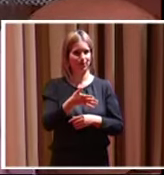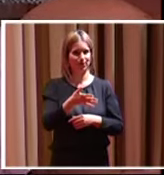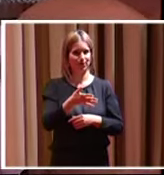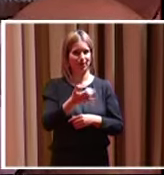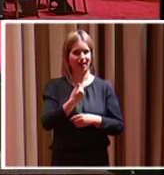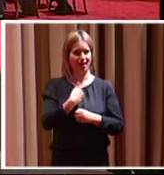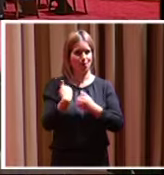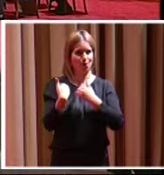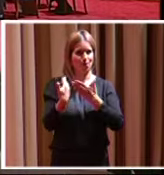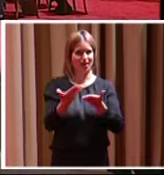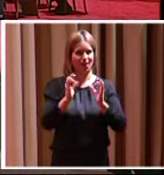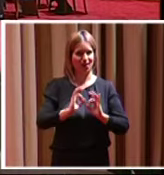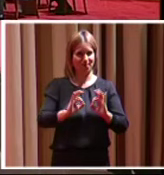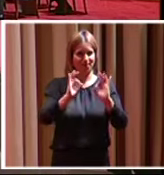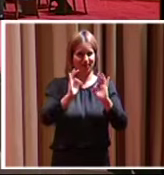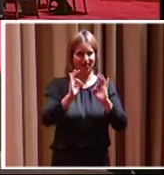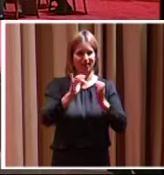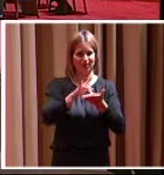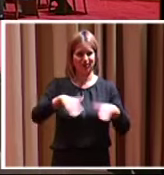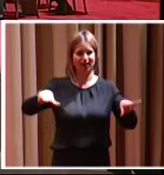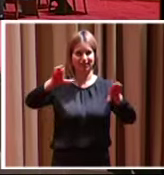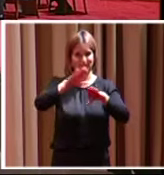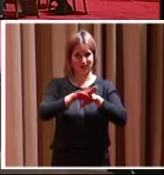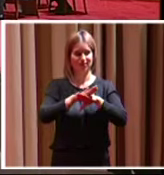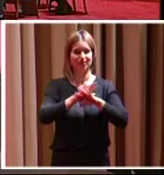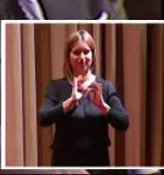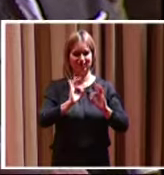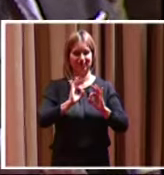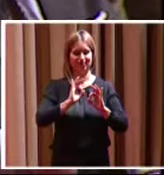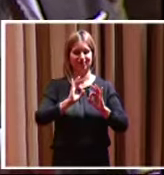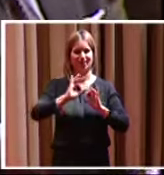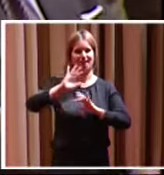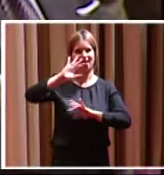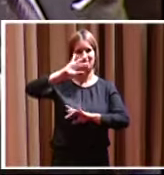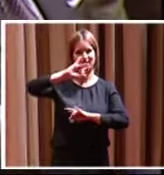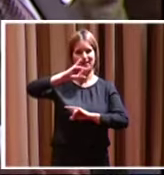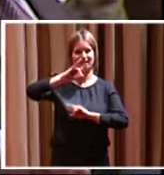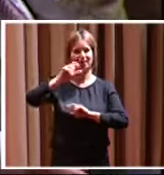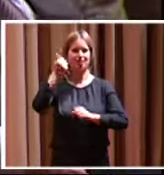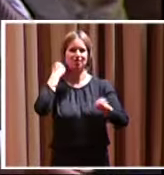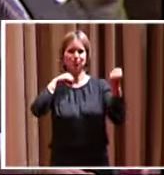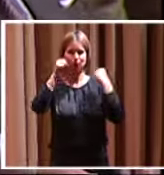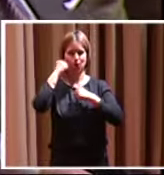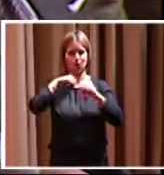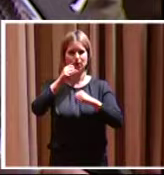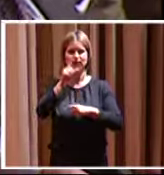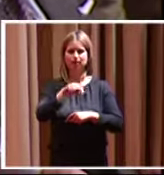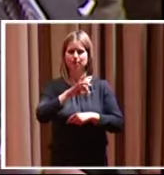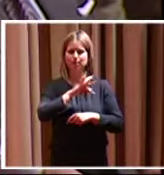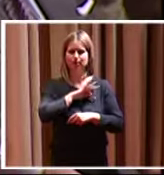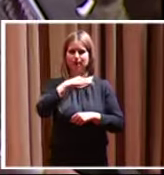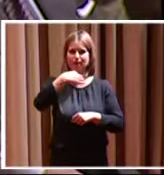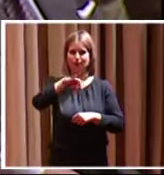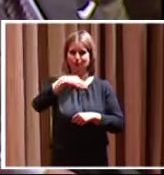tenemos un regalo especial esta noche. Bailarina y coreógrafa, medalla de oro al